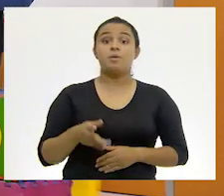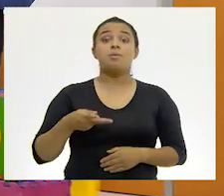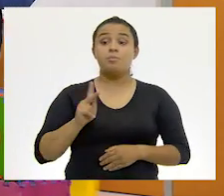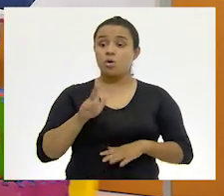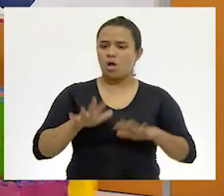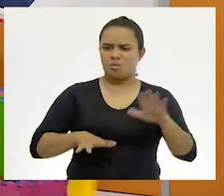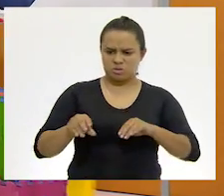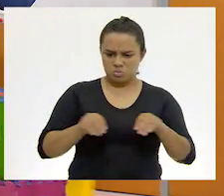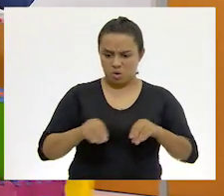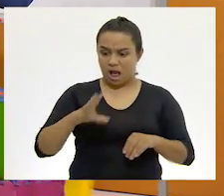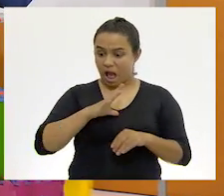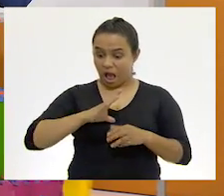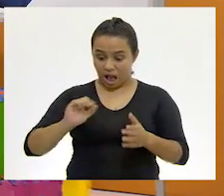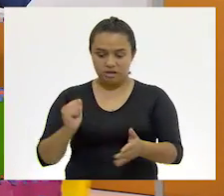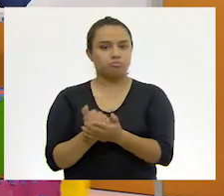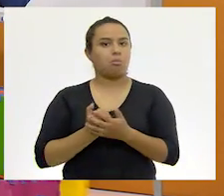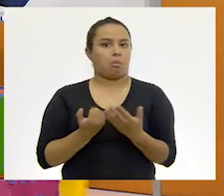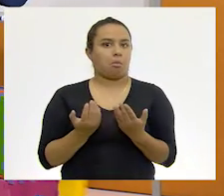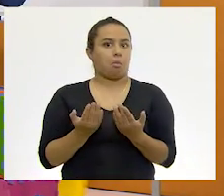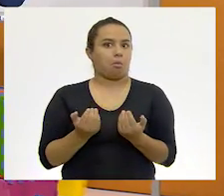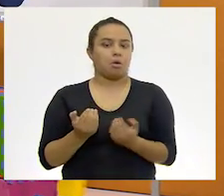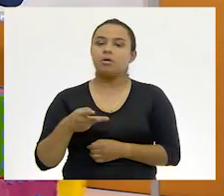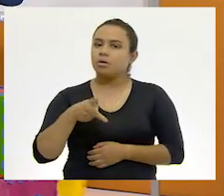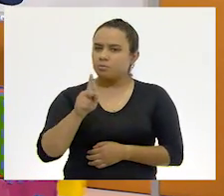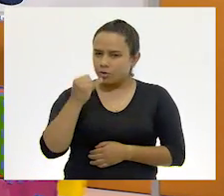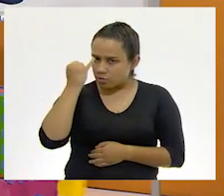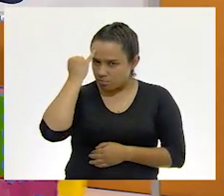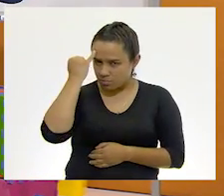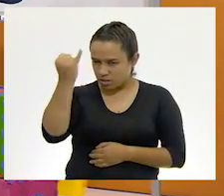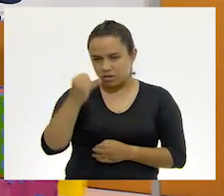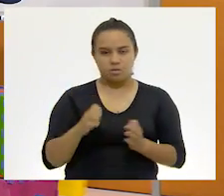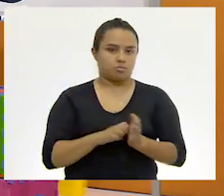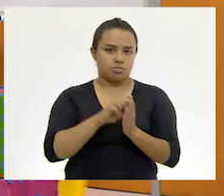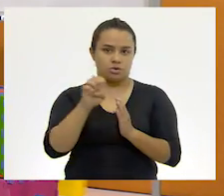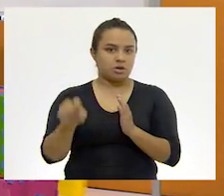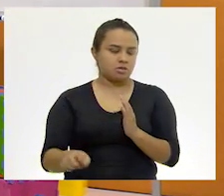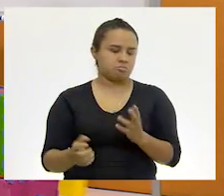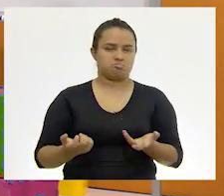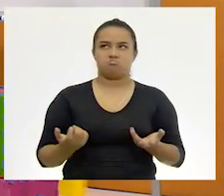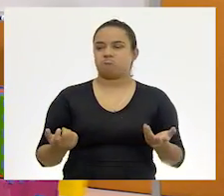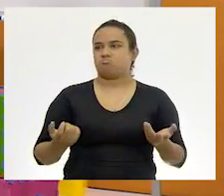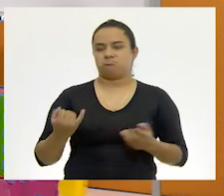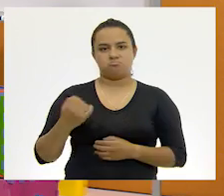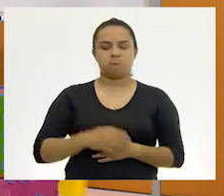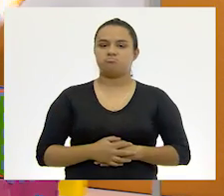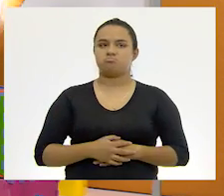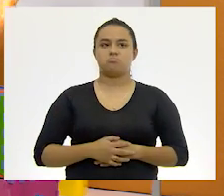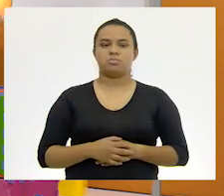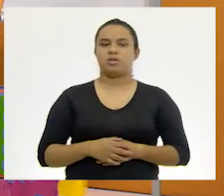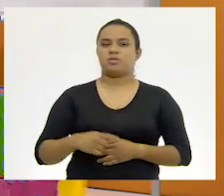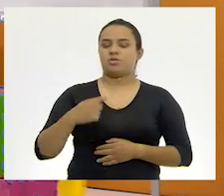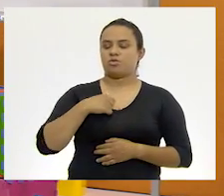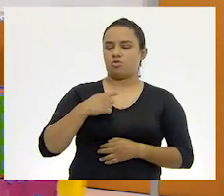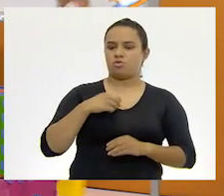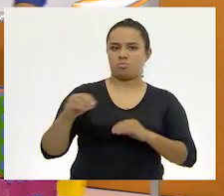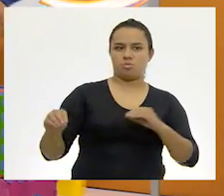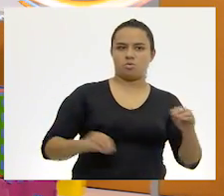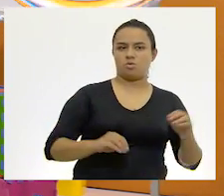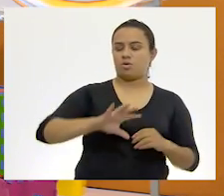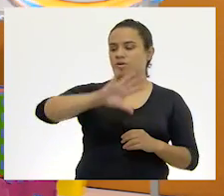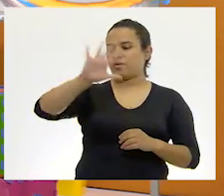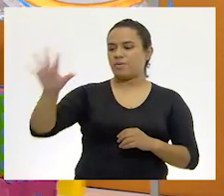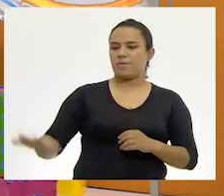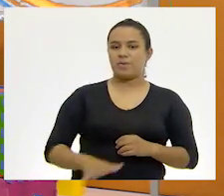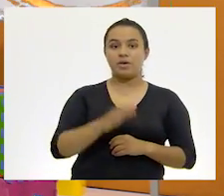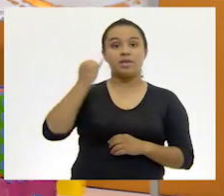se marca. Sin embargo, ¿te imaginas cómo sería si de repente, cuando yo muevo mi mano, en el